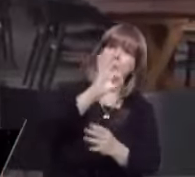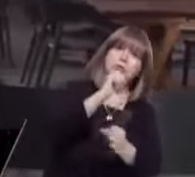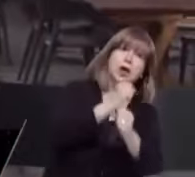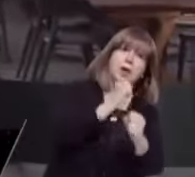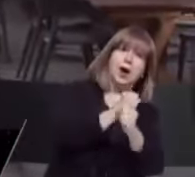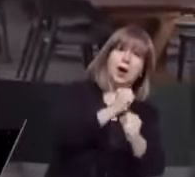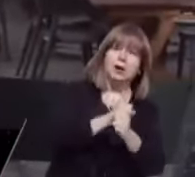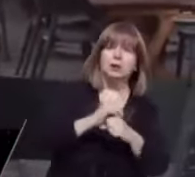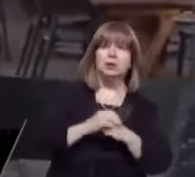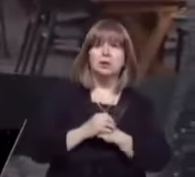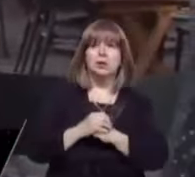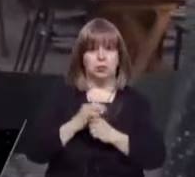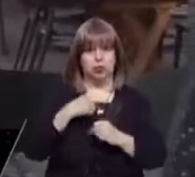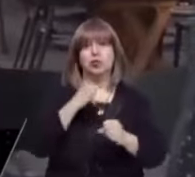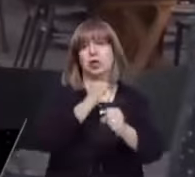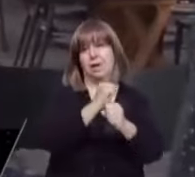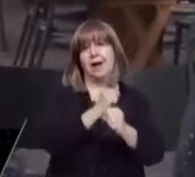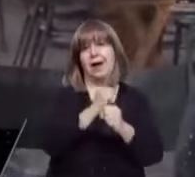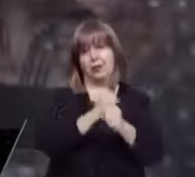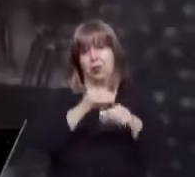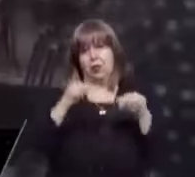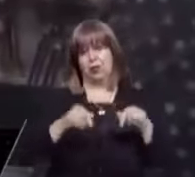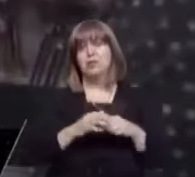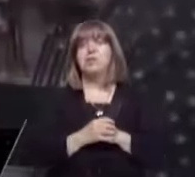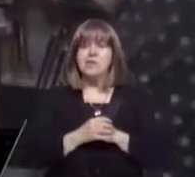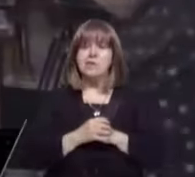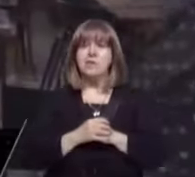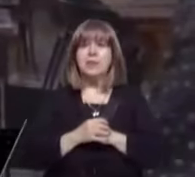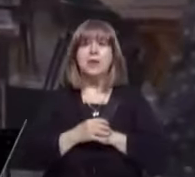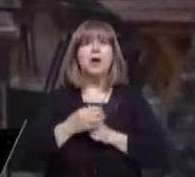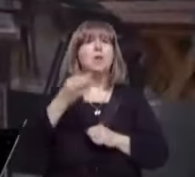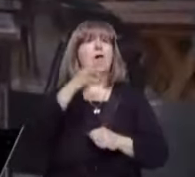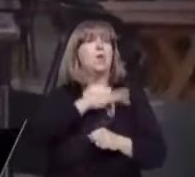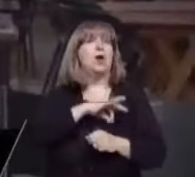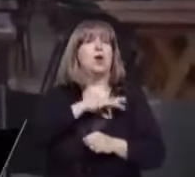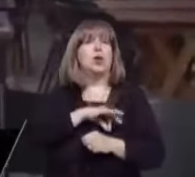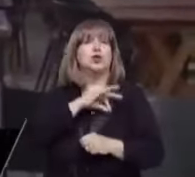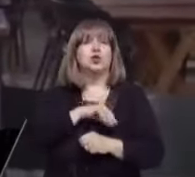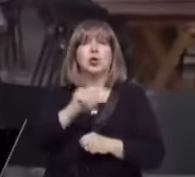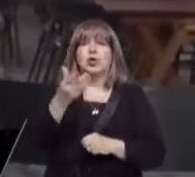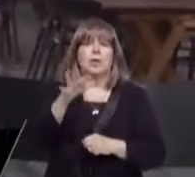trabajas? Estoy trabajando actualmente únicamente. ¿Me sabrías decir cuánto ganás más o menos?